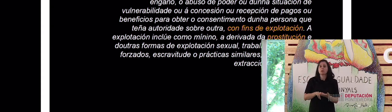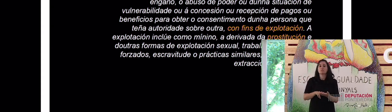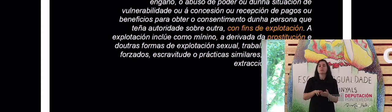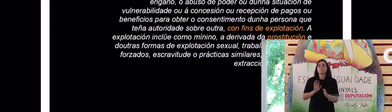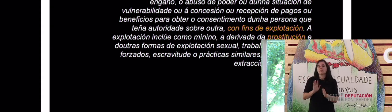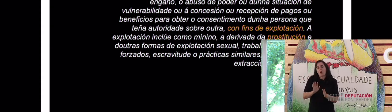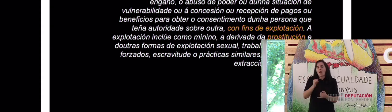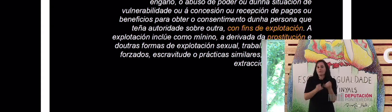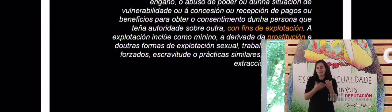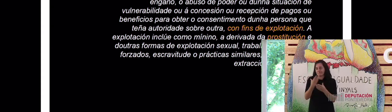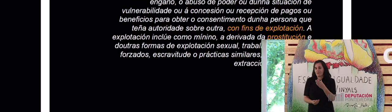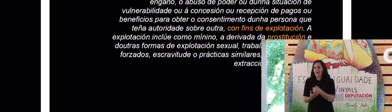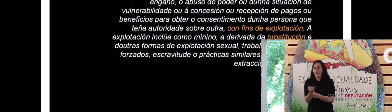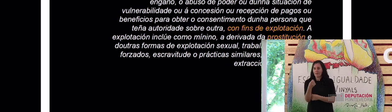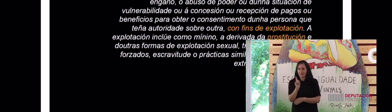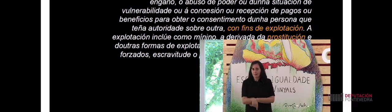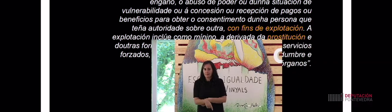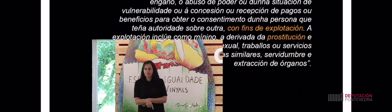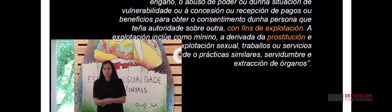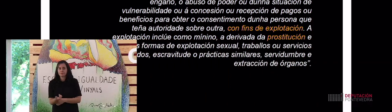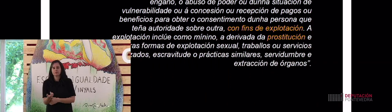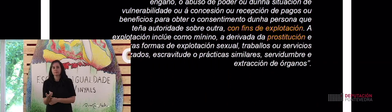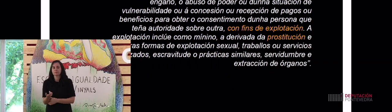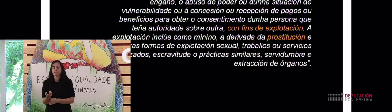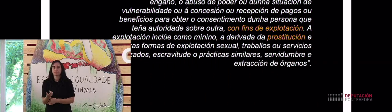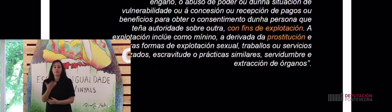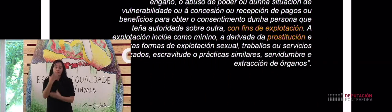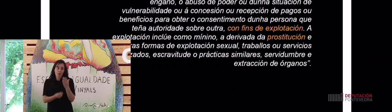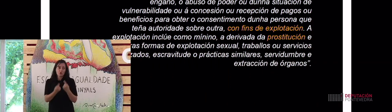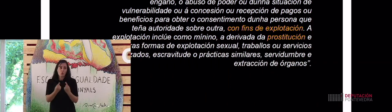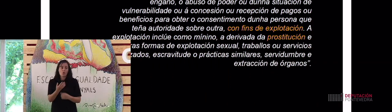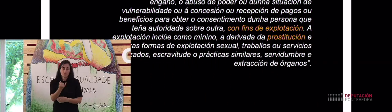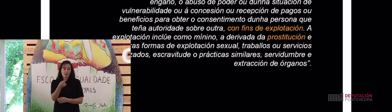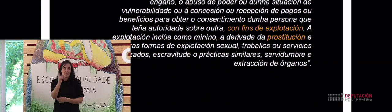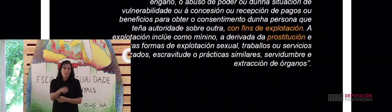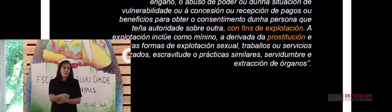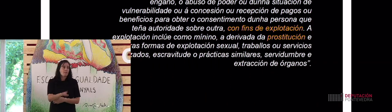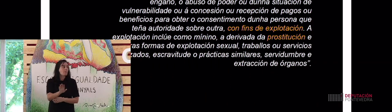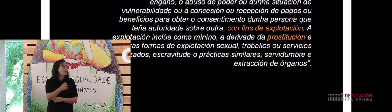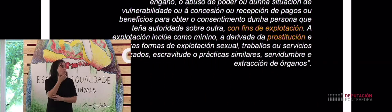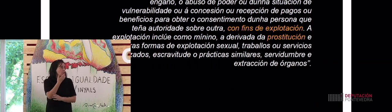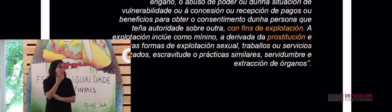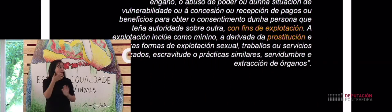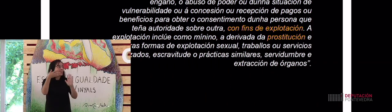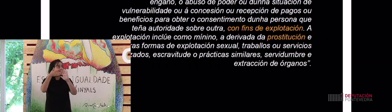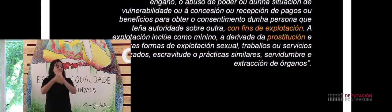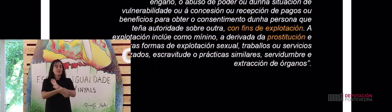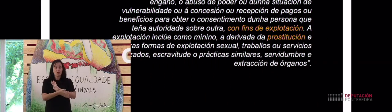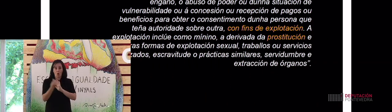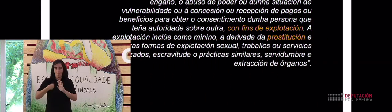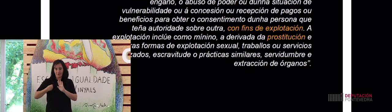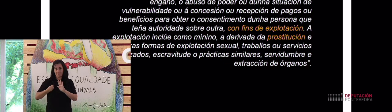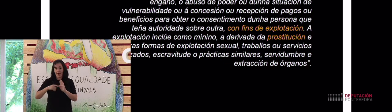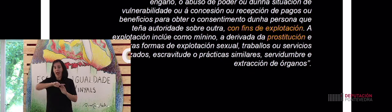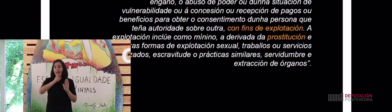Iso hai que dicilo. Ten as súas eivas, pero... na definición que esta foi a que se transpuso ao noso ordenamento